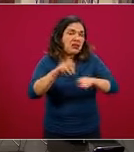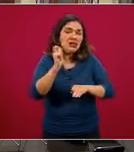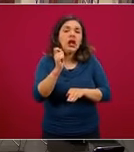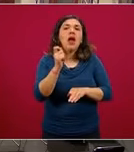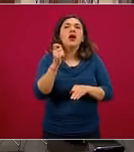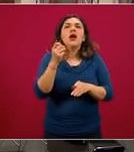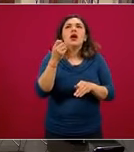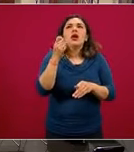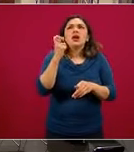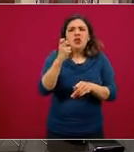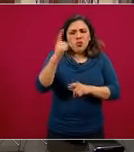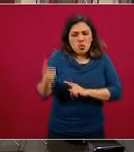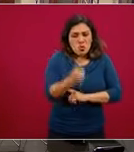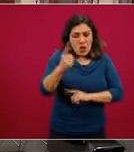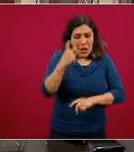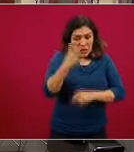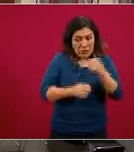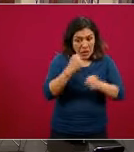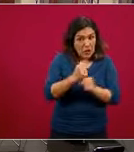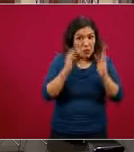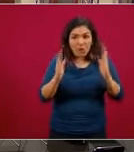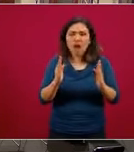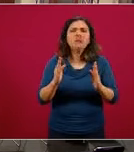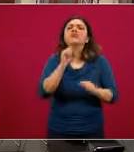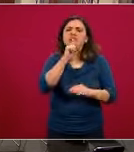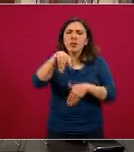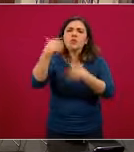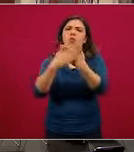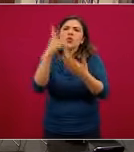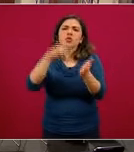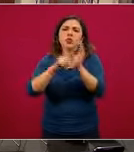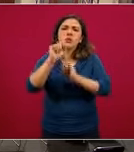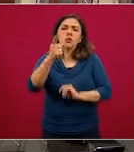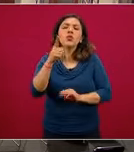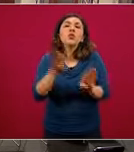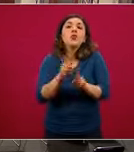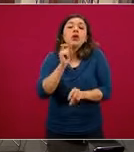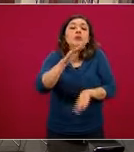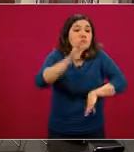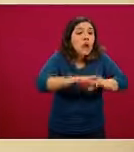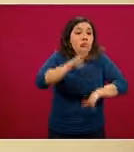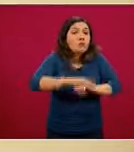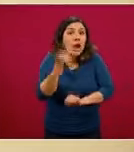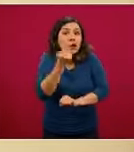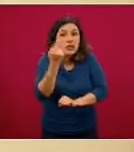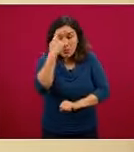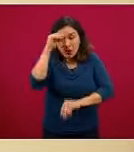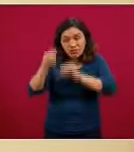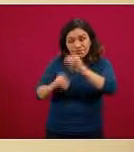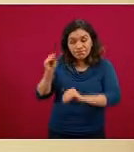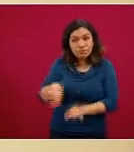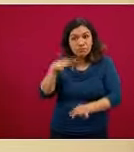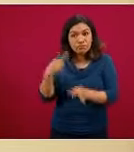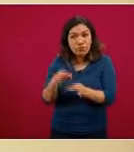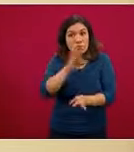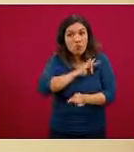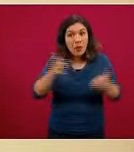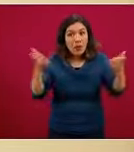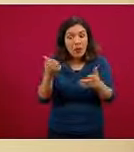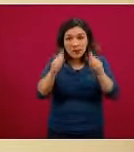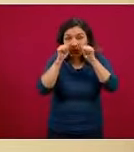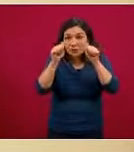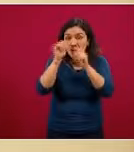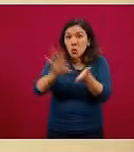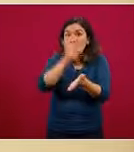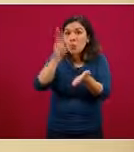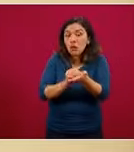no solamente de este año, sino también el próximo, en función de todo lo que se requiera para poder lograr los diferentes objetivos